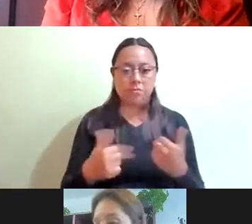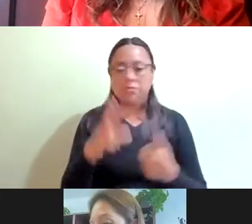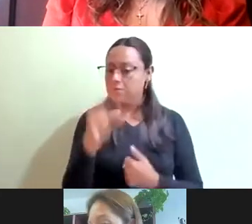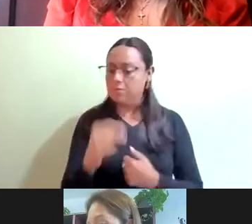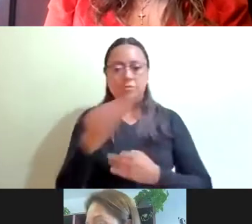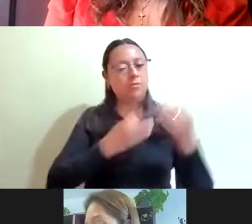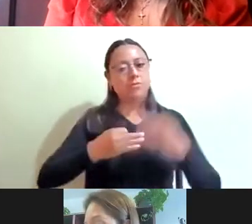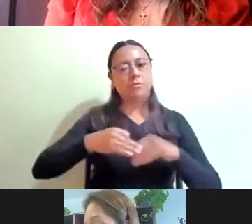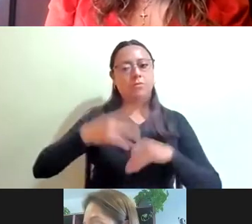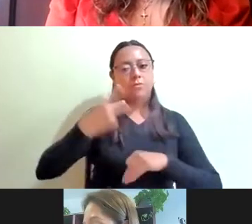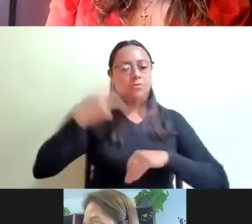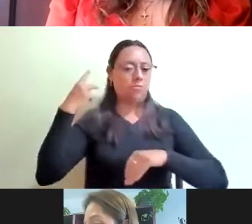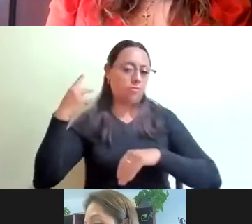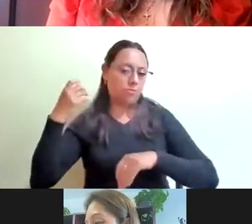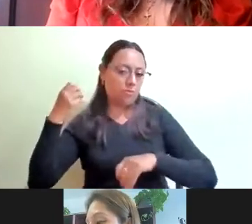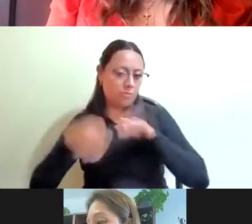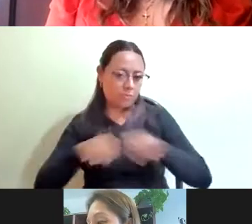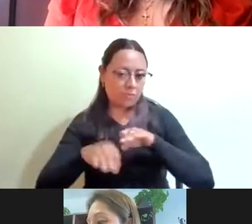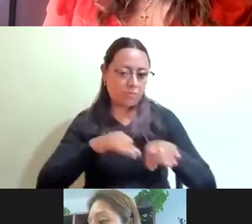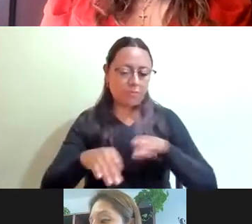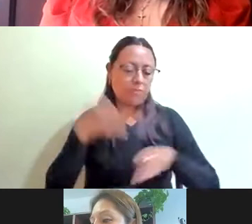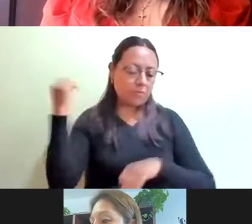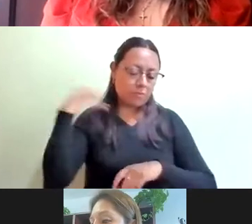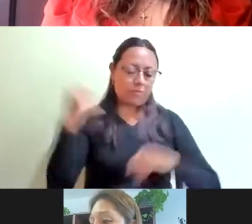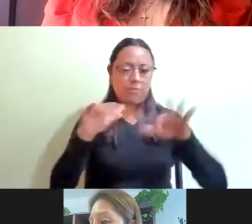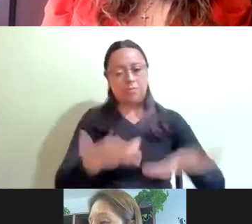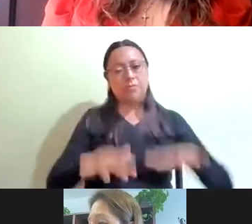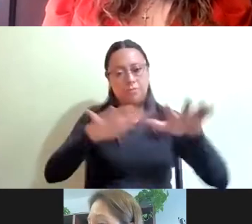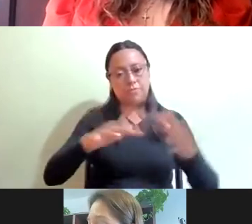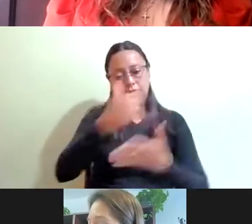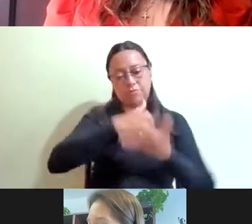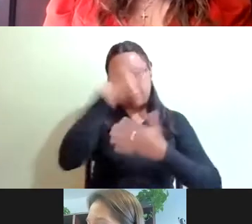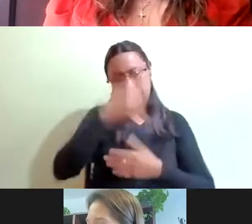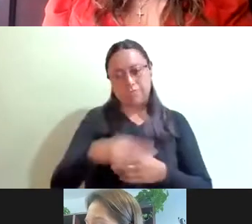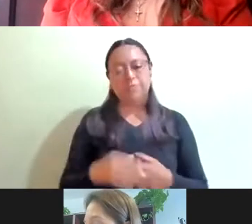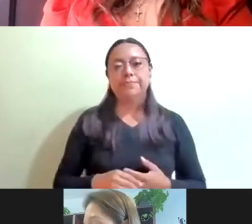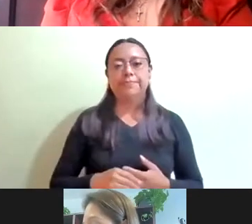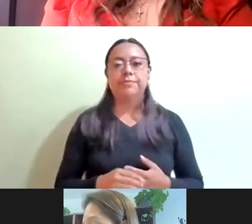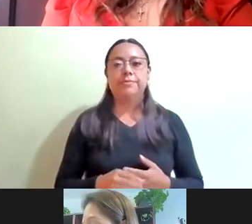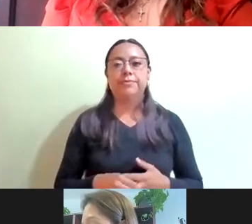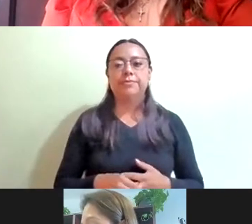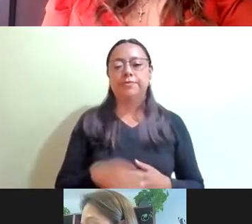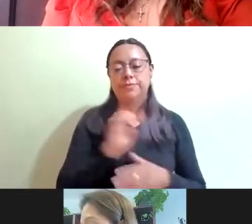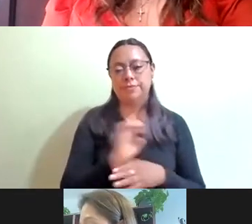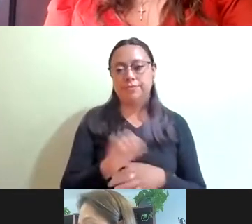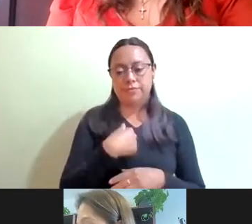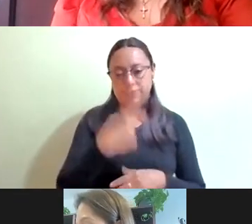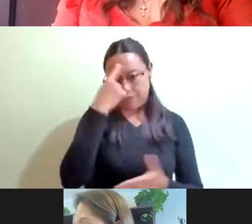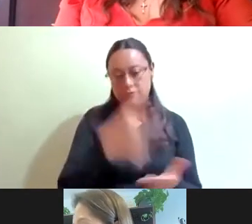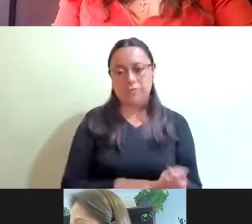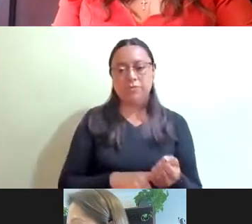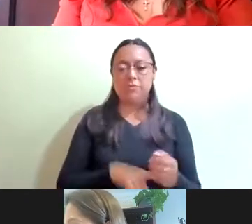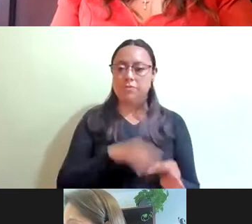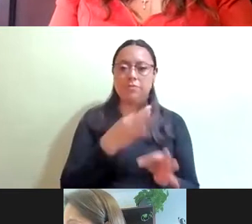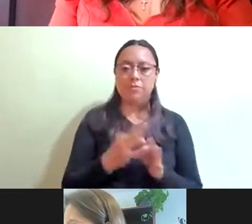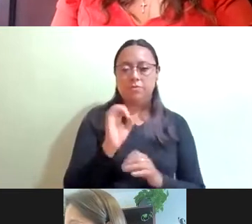presupuesto de la ciudad, y me parece que tanto aplica como para una comparecencia como